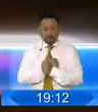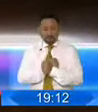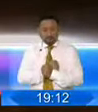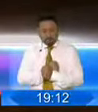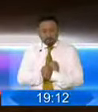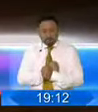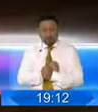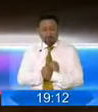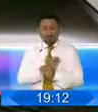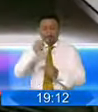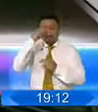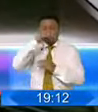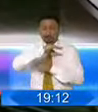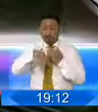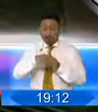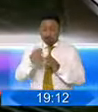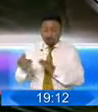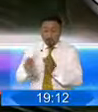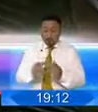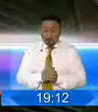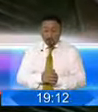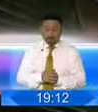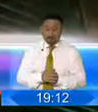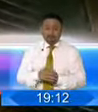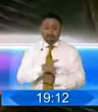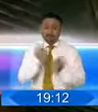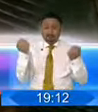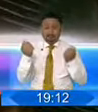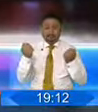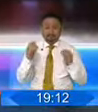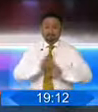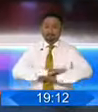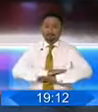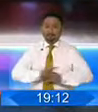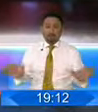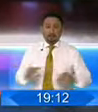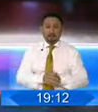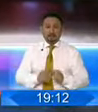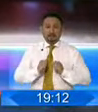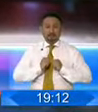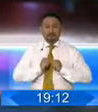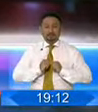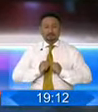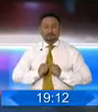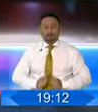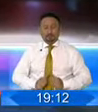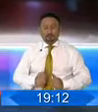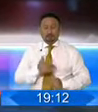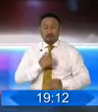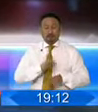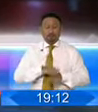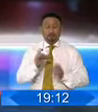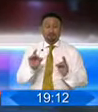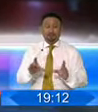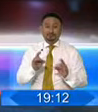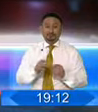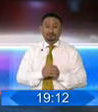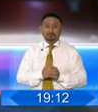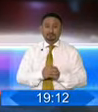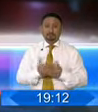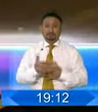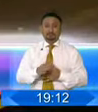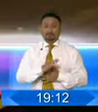La noticia que todos estaban muertos acabó con los festejos y con el alma destrozada por el sentimiento de dolor y el corazón latiendo